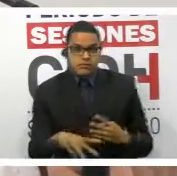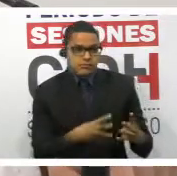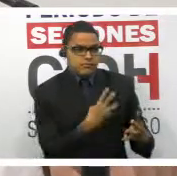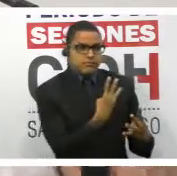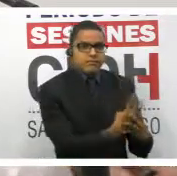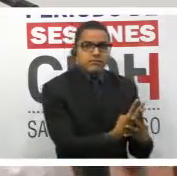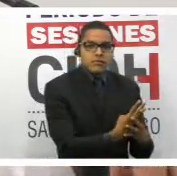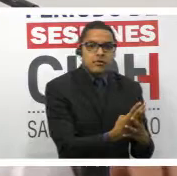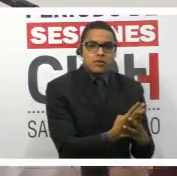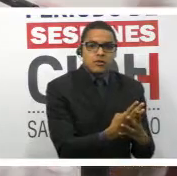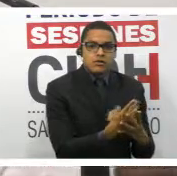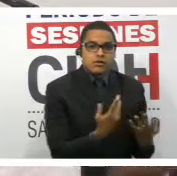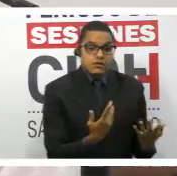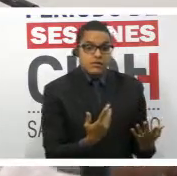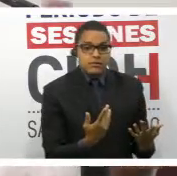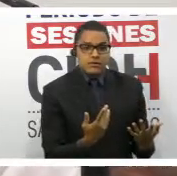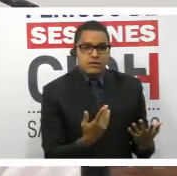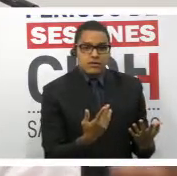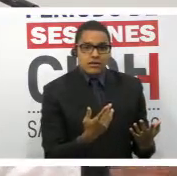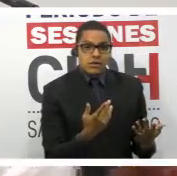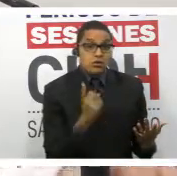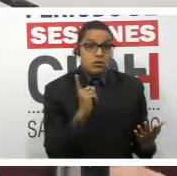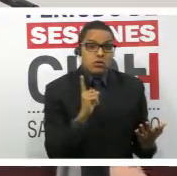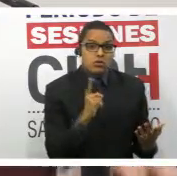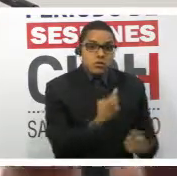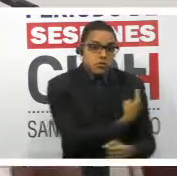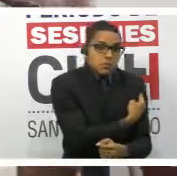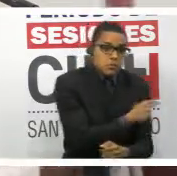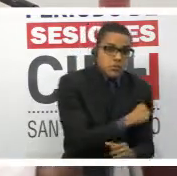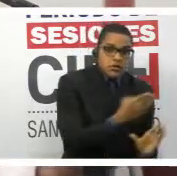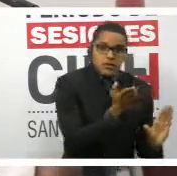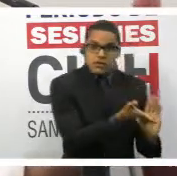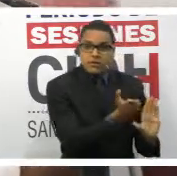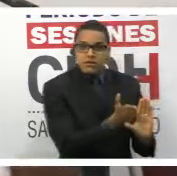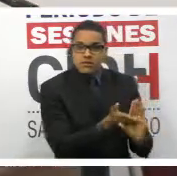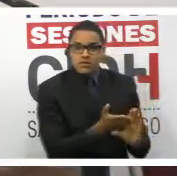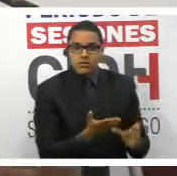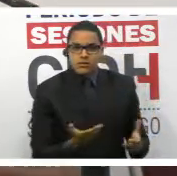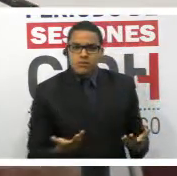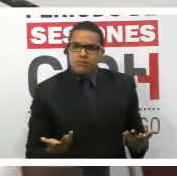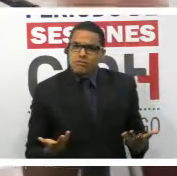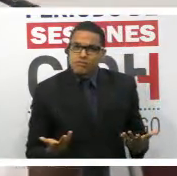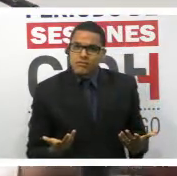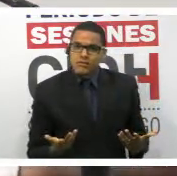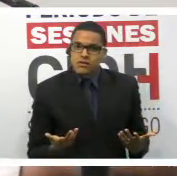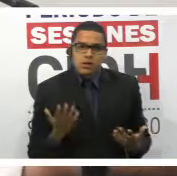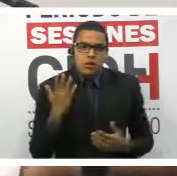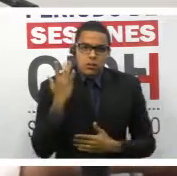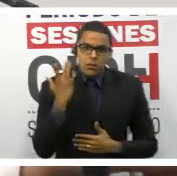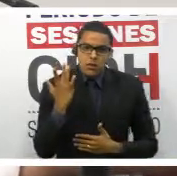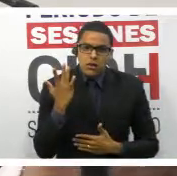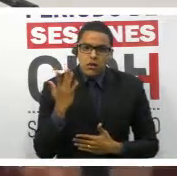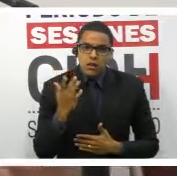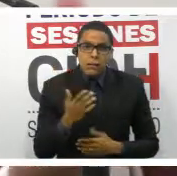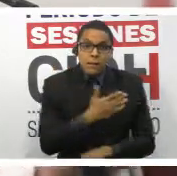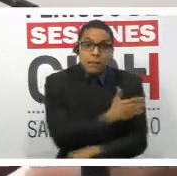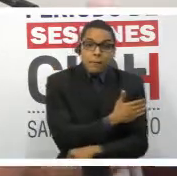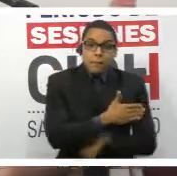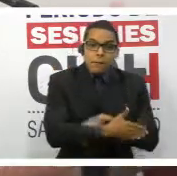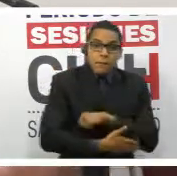en manicomios y en los servicios manicomiales por el solo hecho de que nuestros países no tienen los sistemas de salud